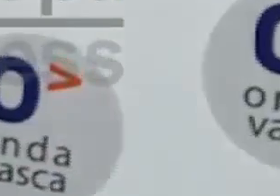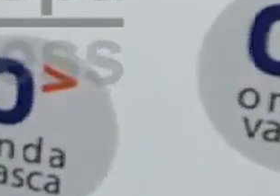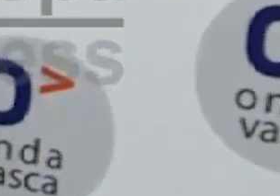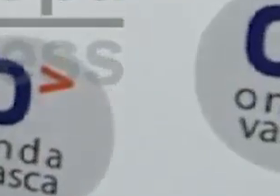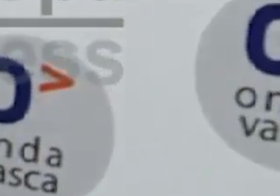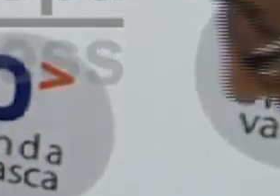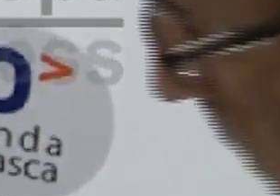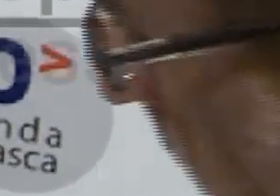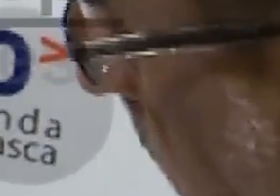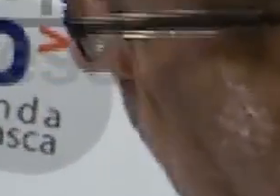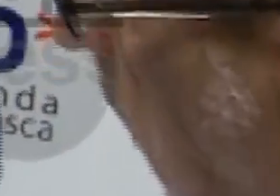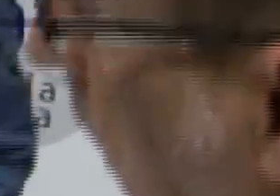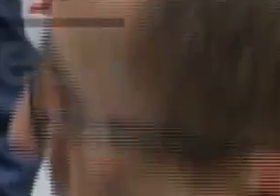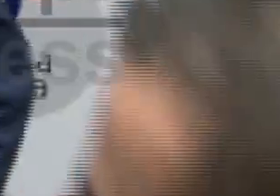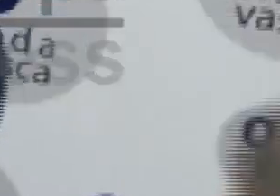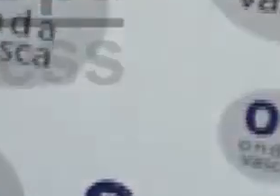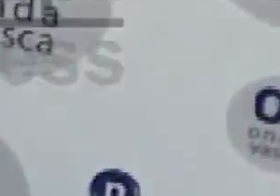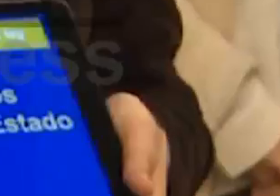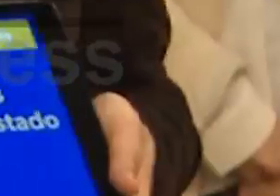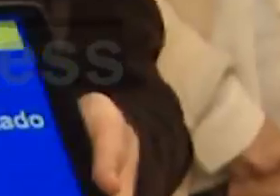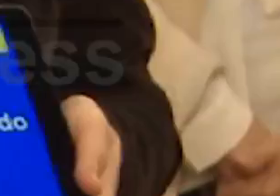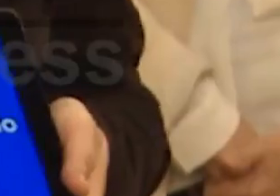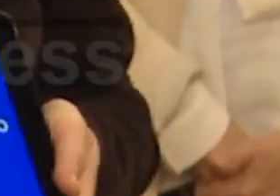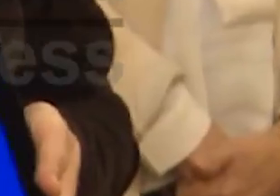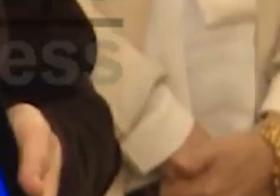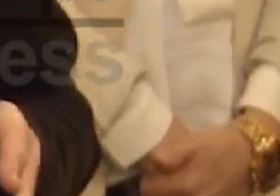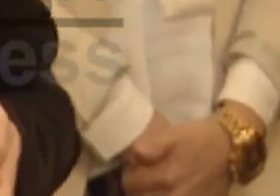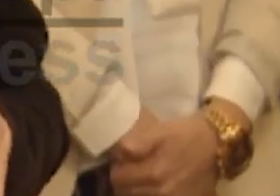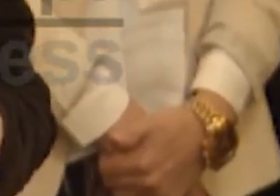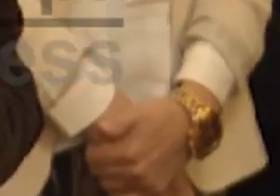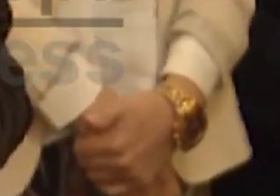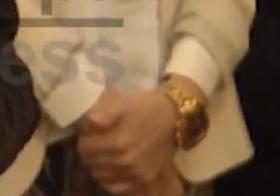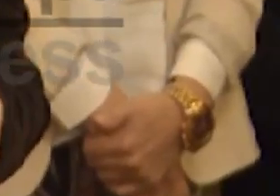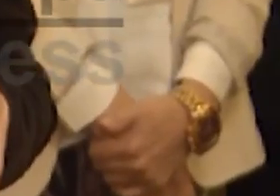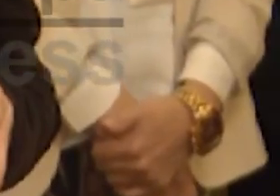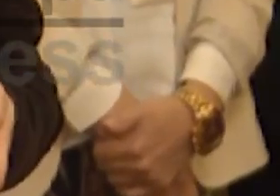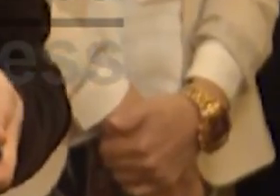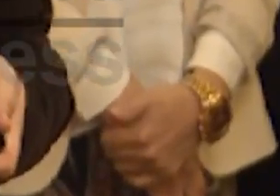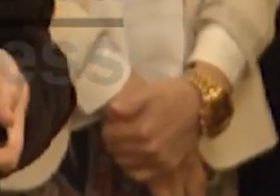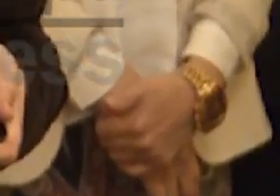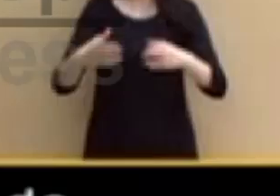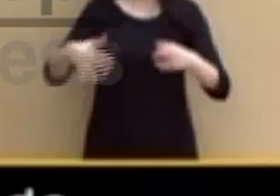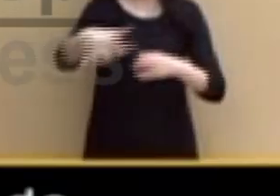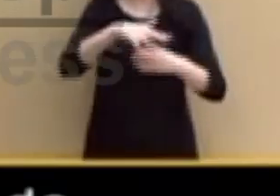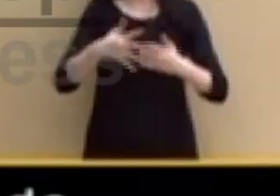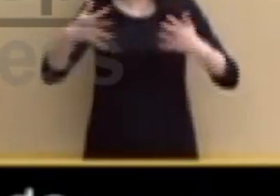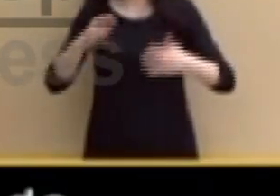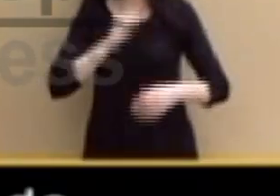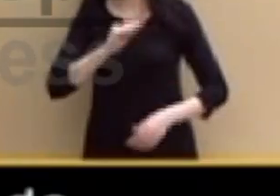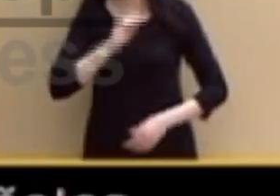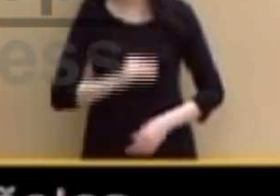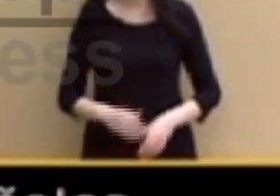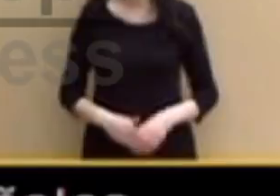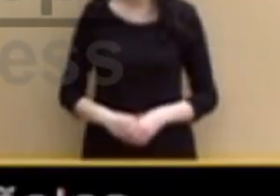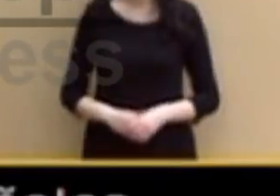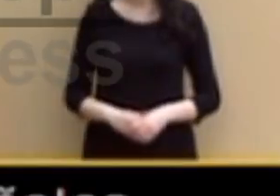con el ipc en 2019 al tiempo que se retrase la aplicación del factor de sostenibilidad hasta 2023 son unos presupuestos